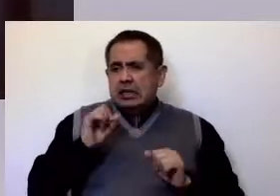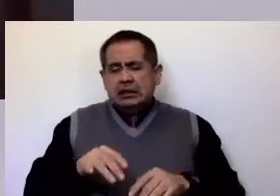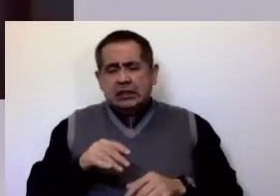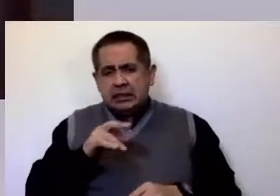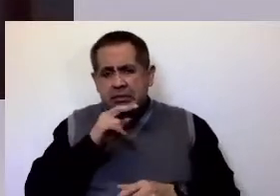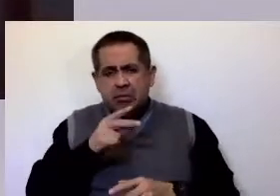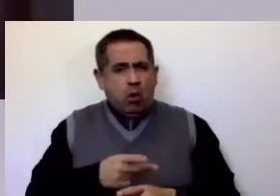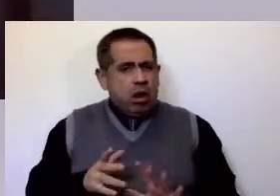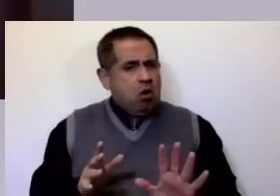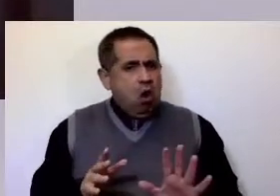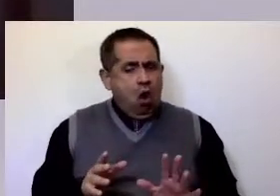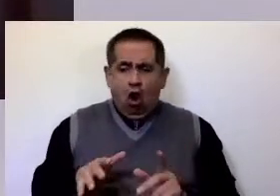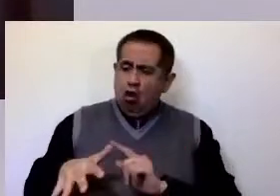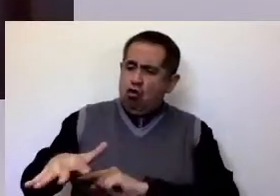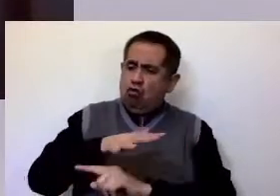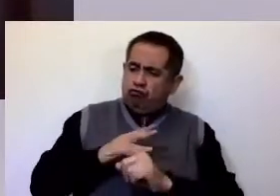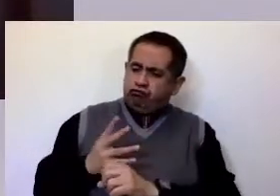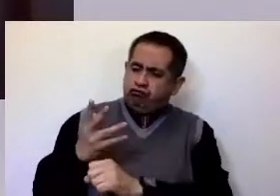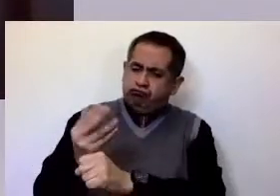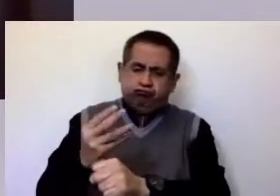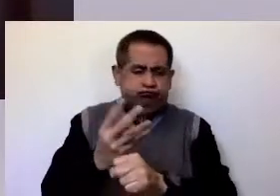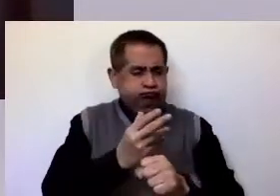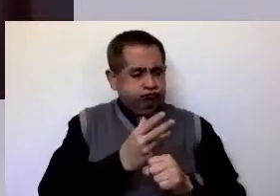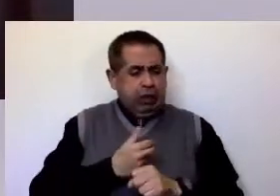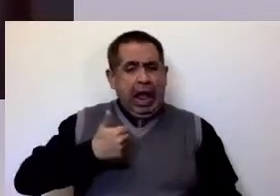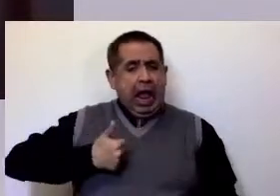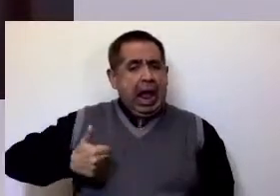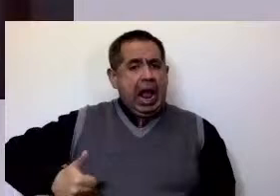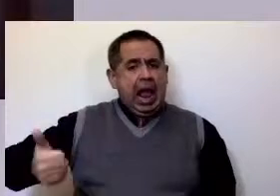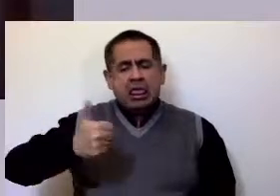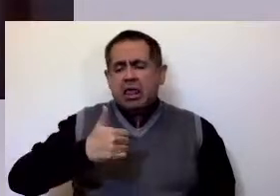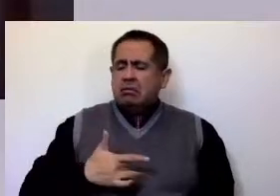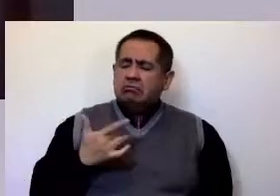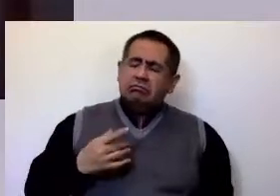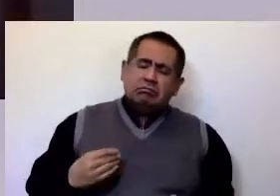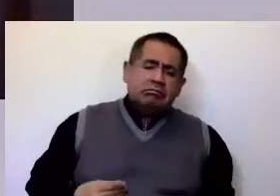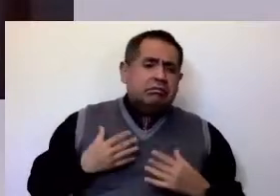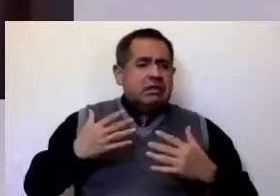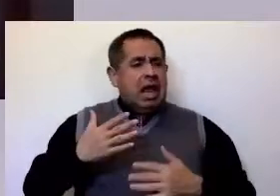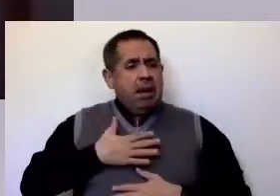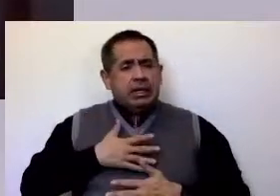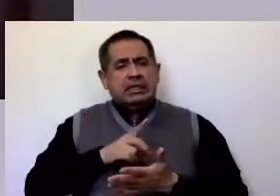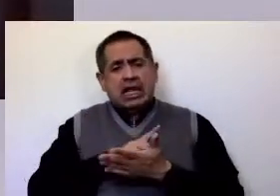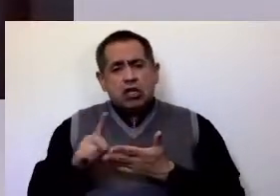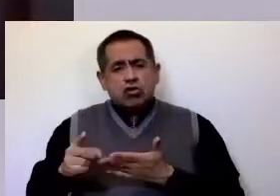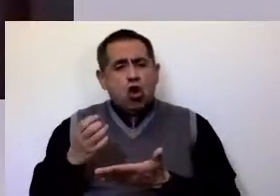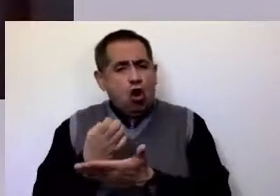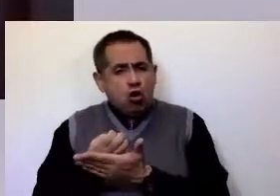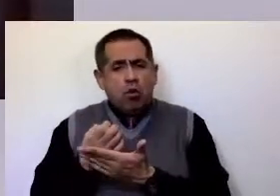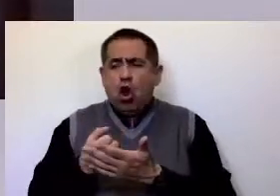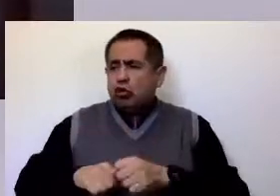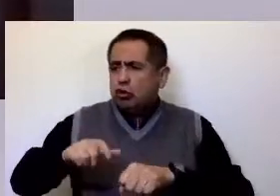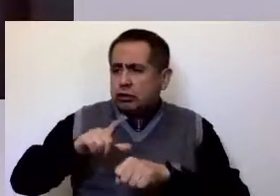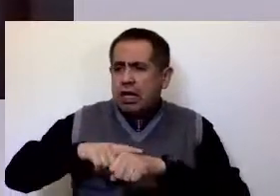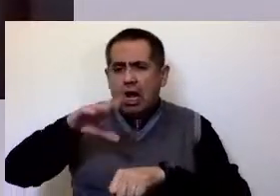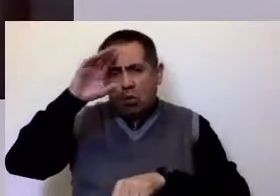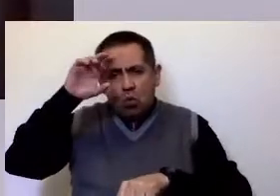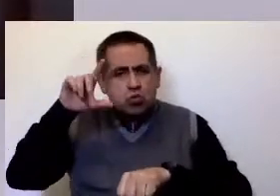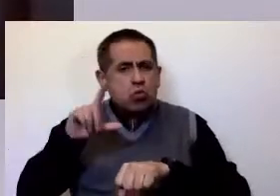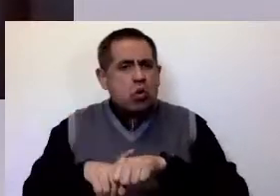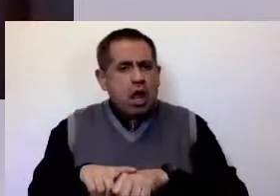que permitan a cada persona gozar de sus derechos económicos sociales y culturales